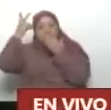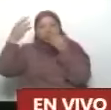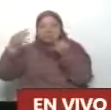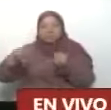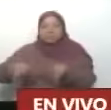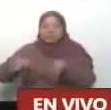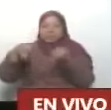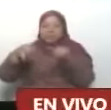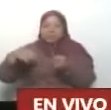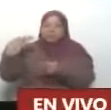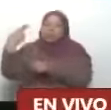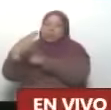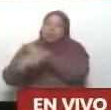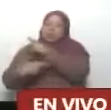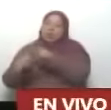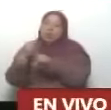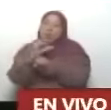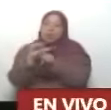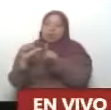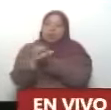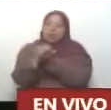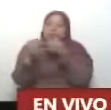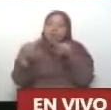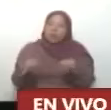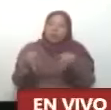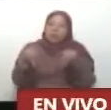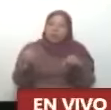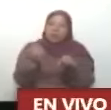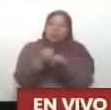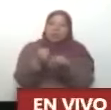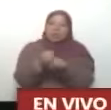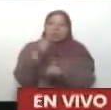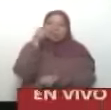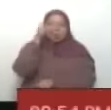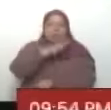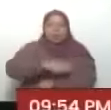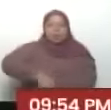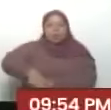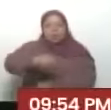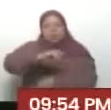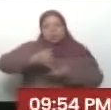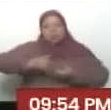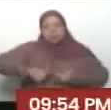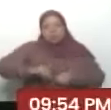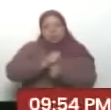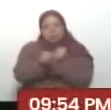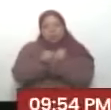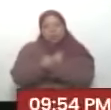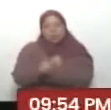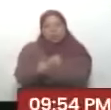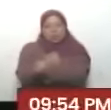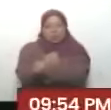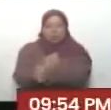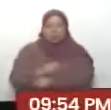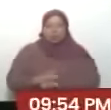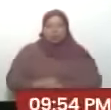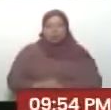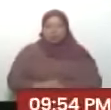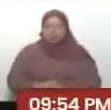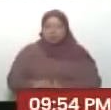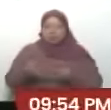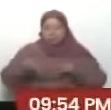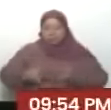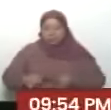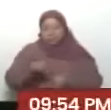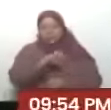Naturaleza, humanidad, convivencia en sana paz. A mis hijos amor quiero entregar.